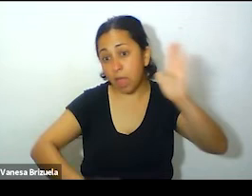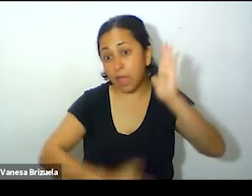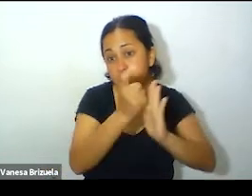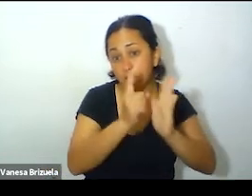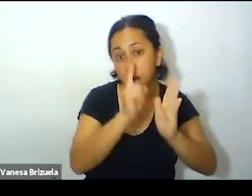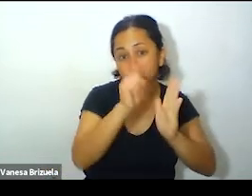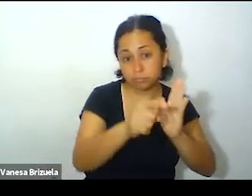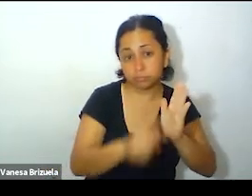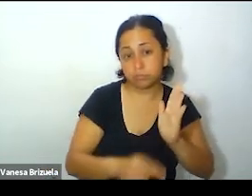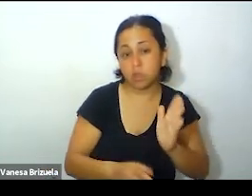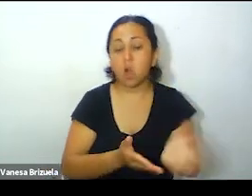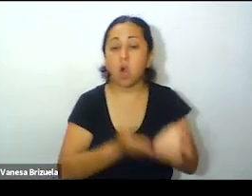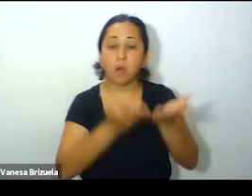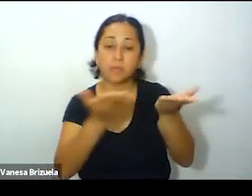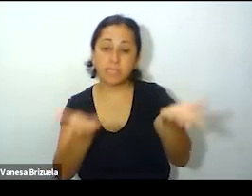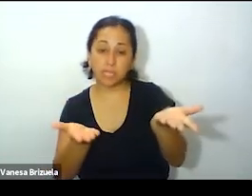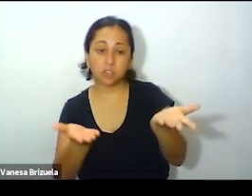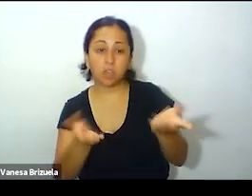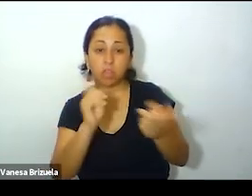Instagram o una presentación,